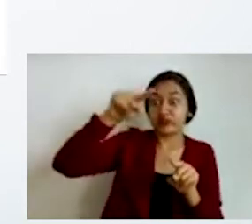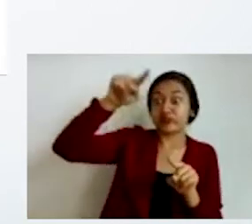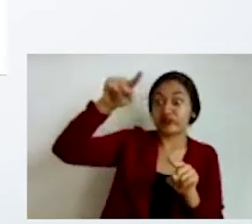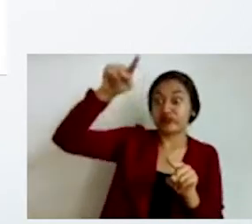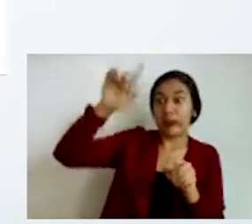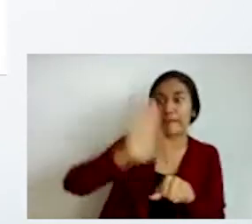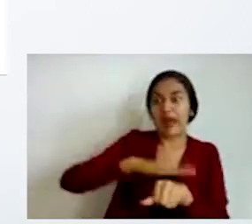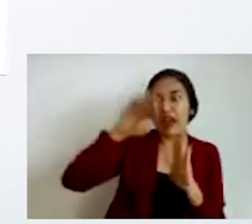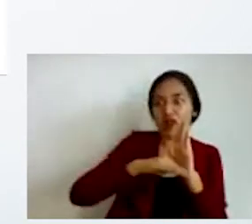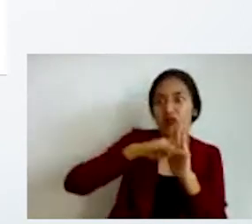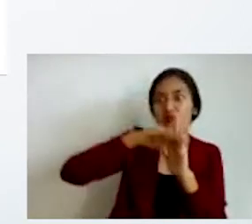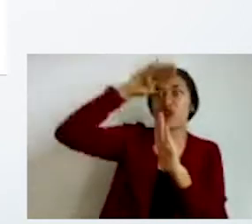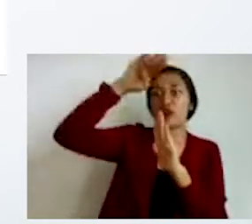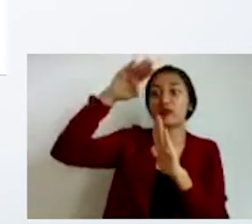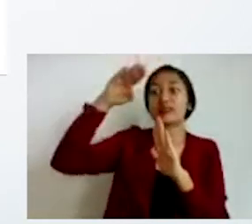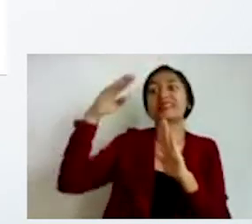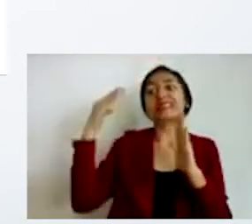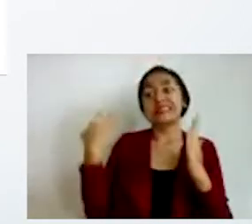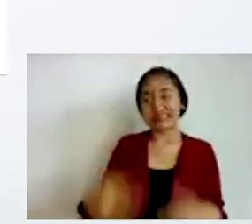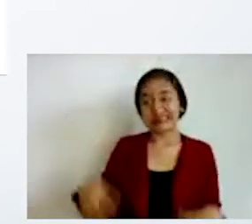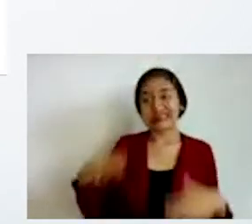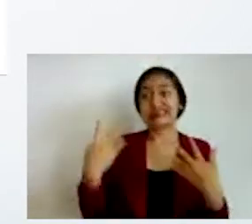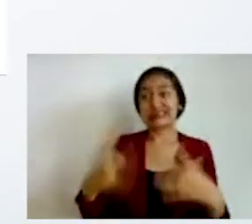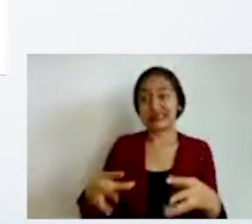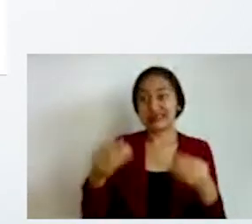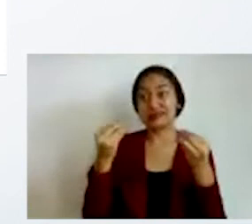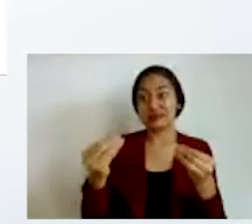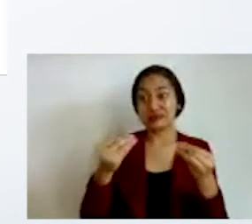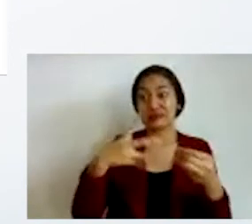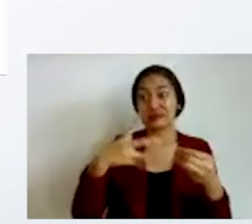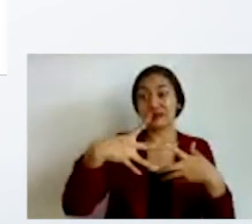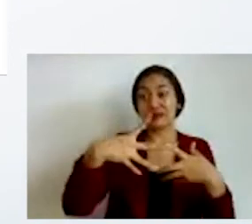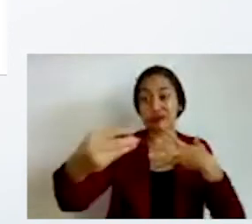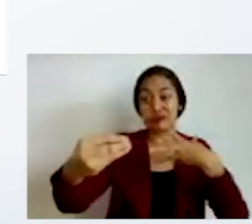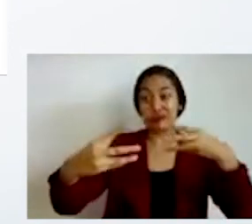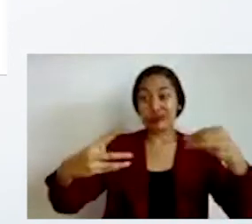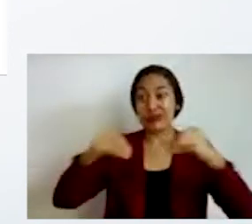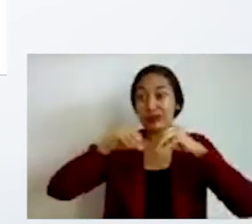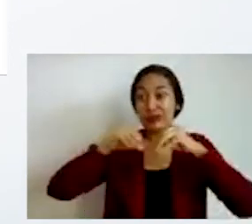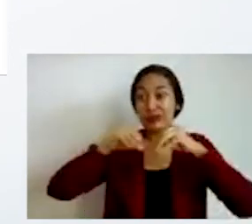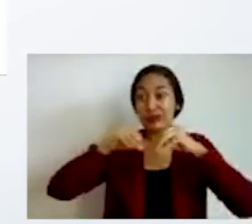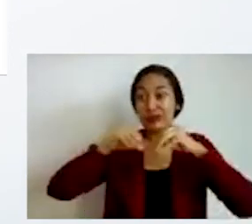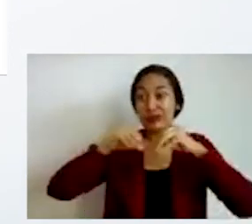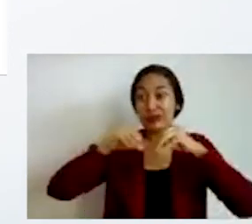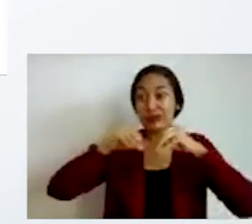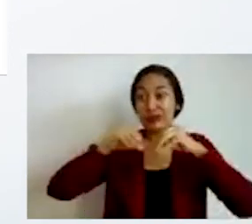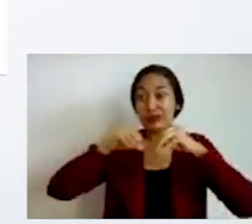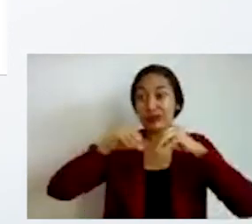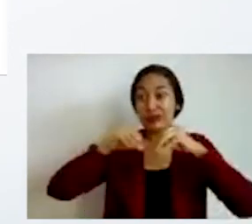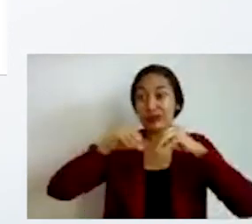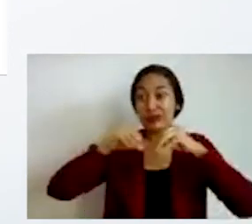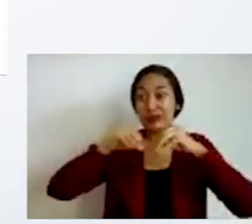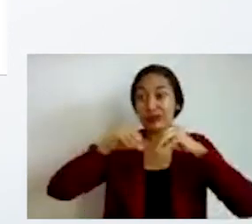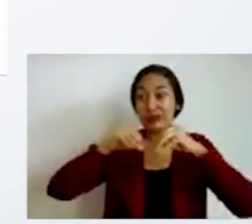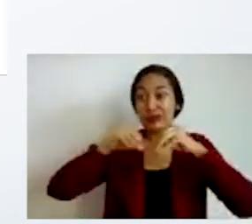los que todavía están teniendo un número importante de funciones y están incrementándose constantemente. Como ven,